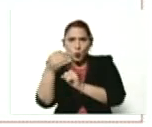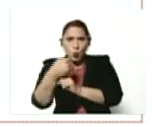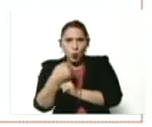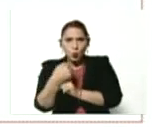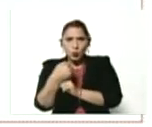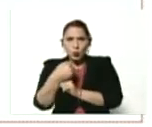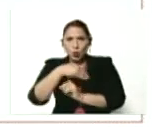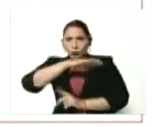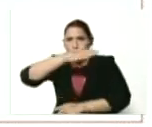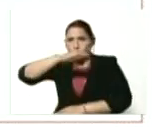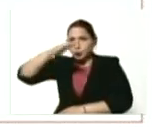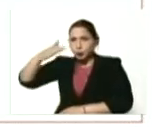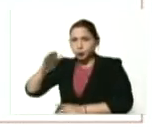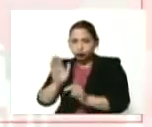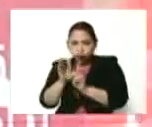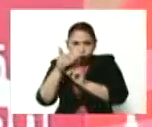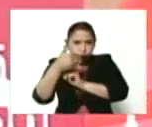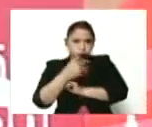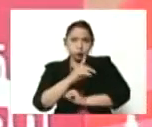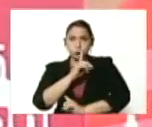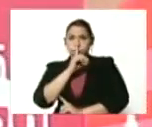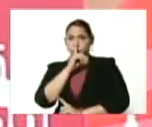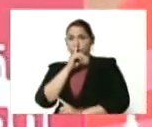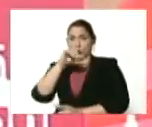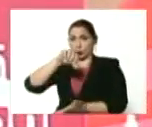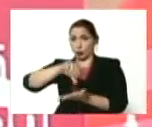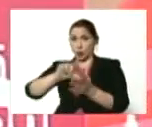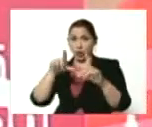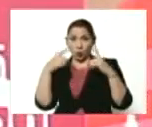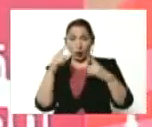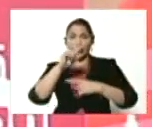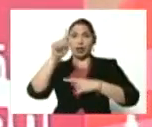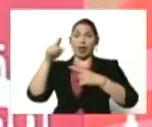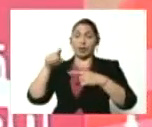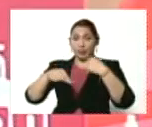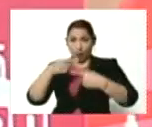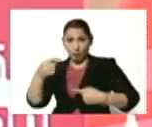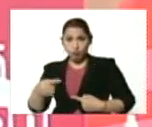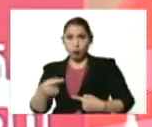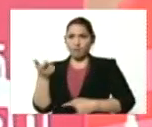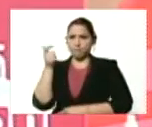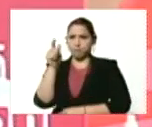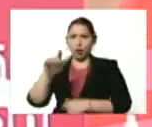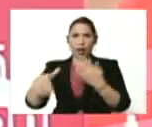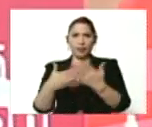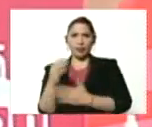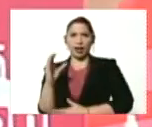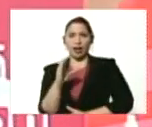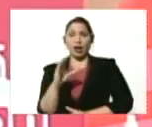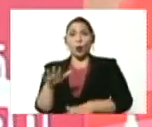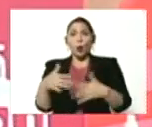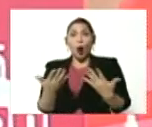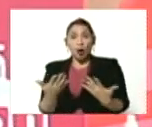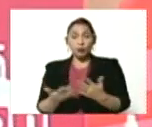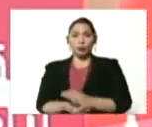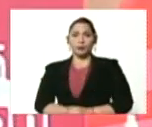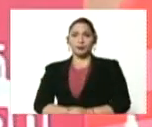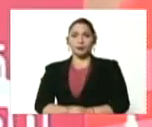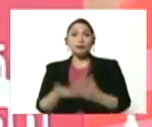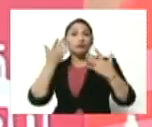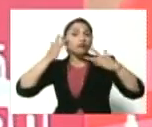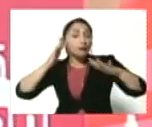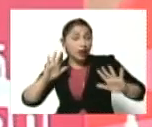zonas montañosas, luego en la ciudad de La Guaira, luego viajó a Caracas y cuando intenta